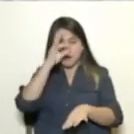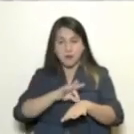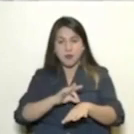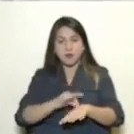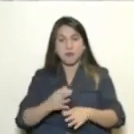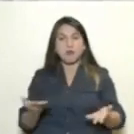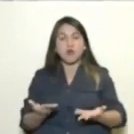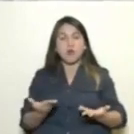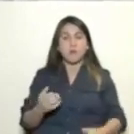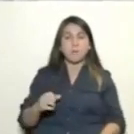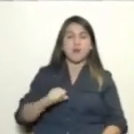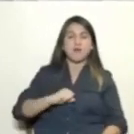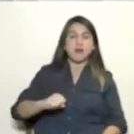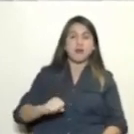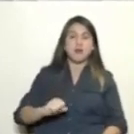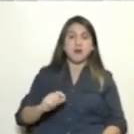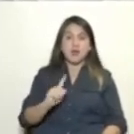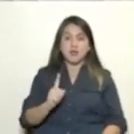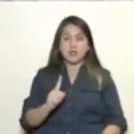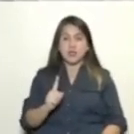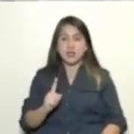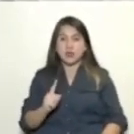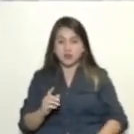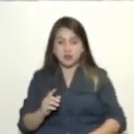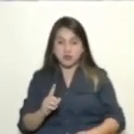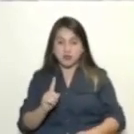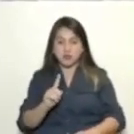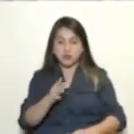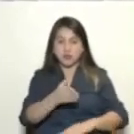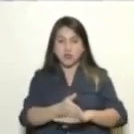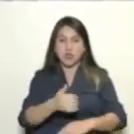¿Cómo prevenimos que no se llegue a la sala de operaciones?